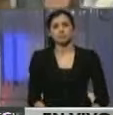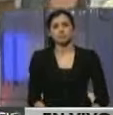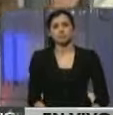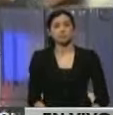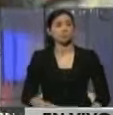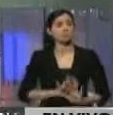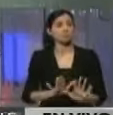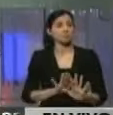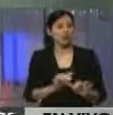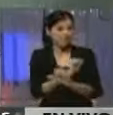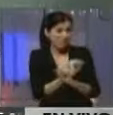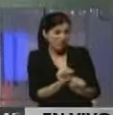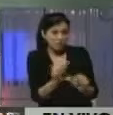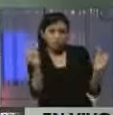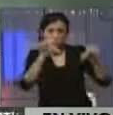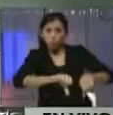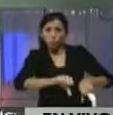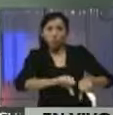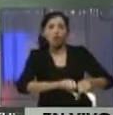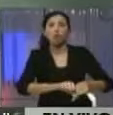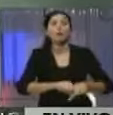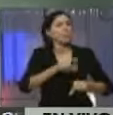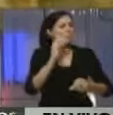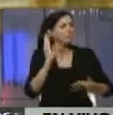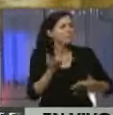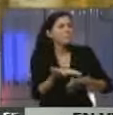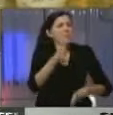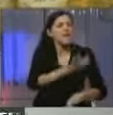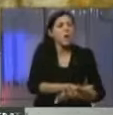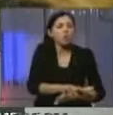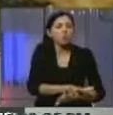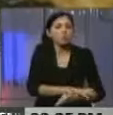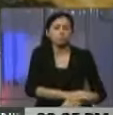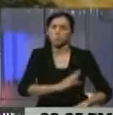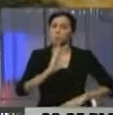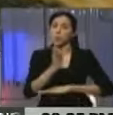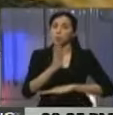fracaso que con los propios sectores privados, que también hay que ser muy exigentes.